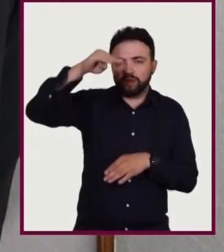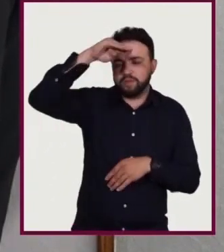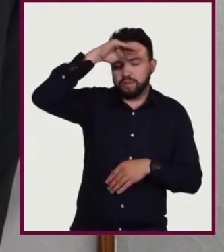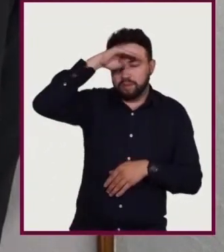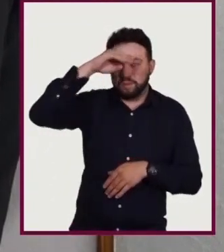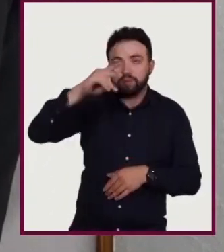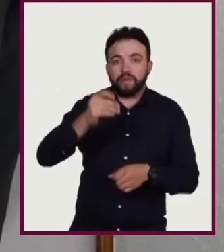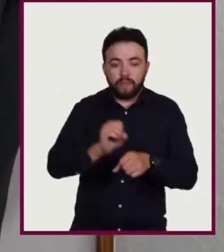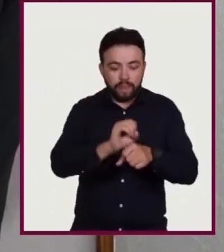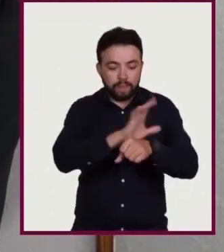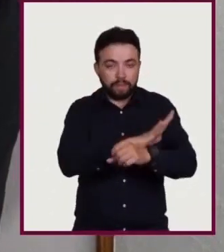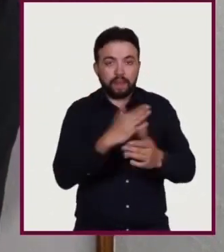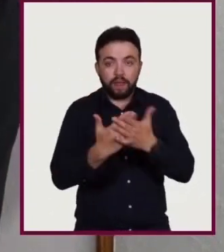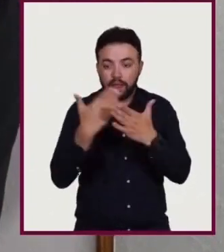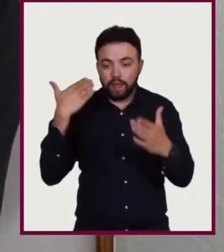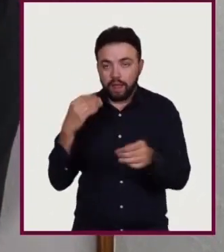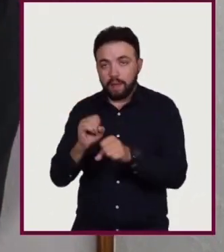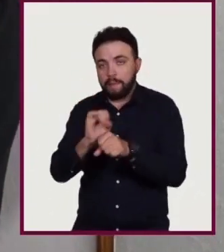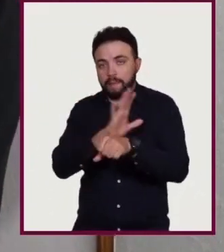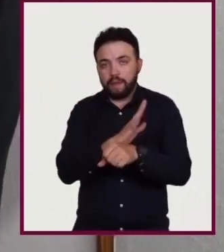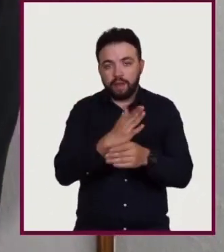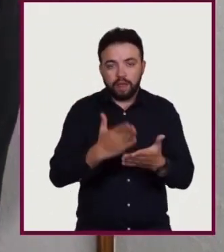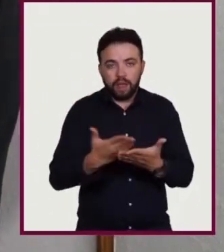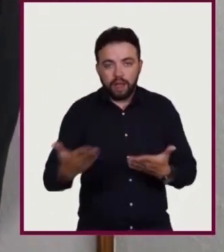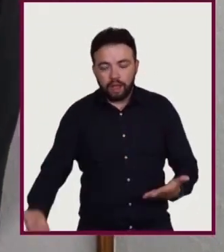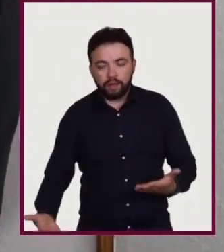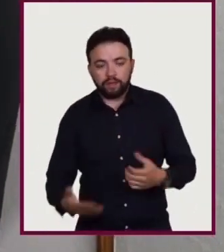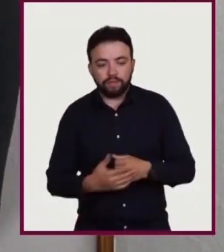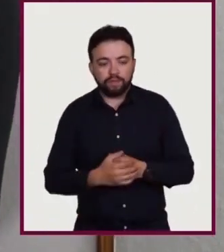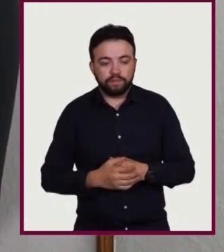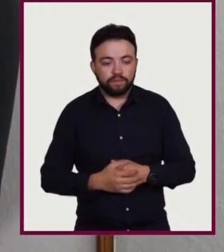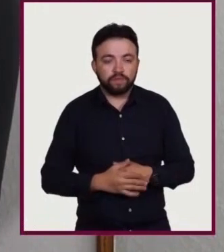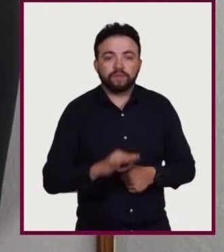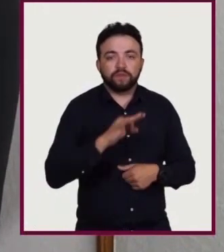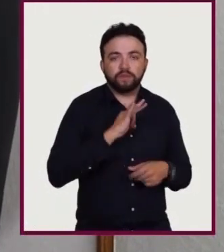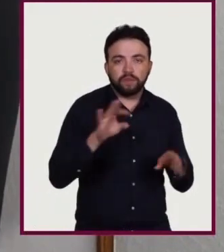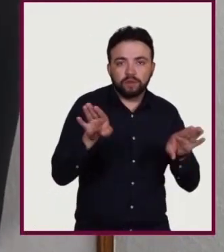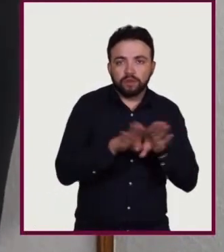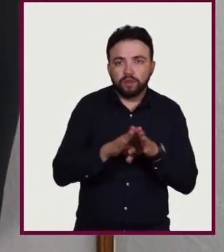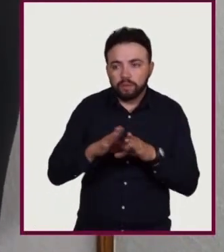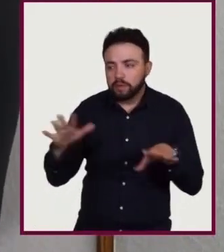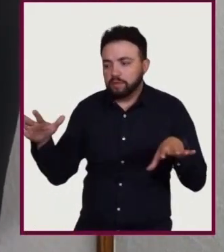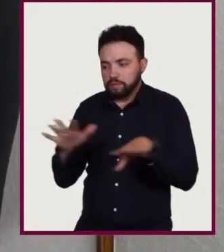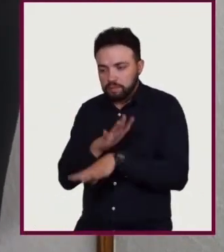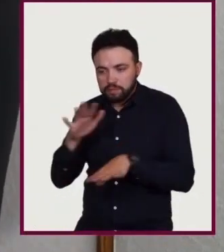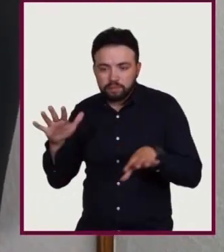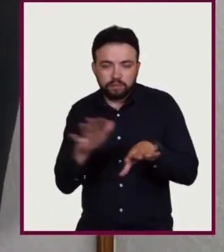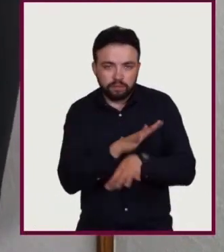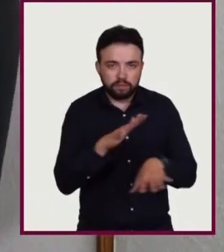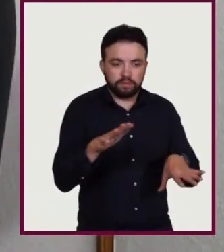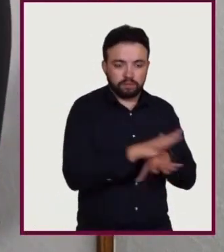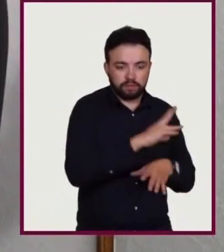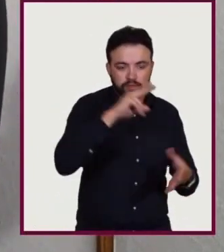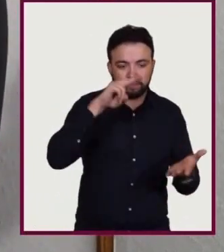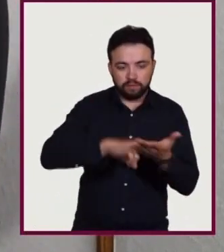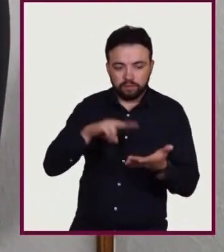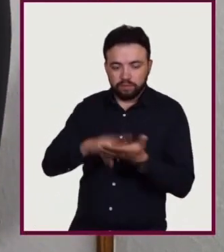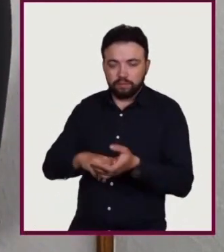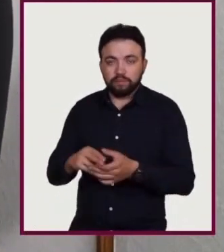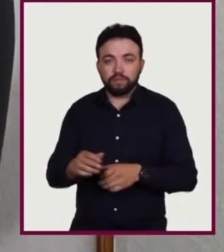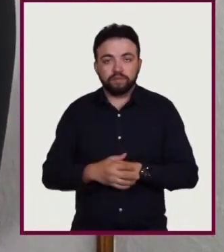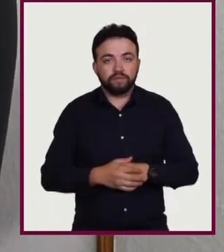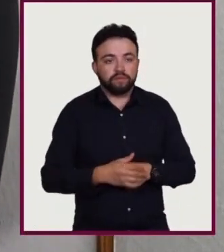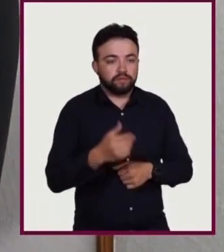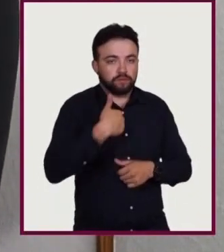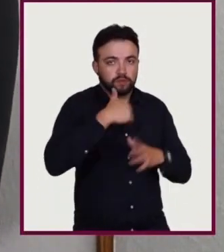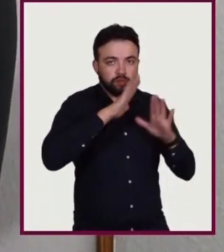pandemia antes y la pandemia ahora, ¿no? Entonces podríamos empezar a sustituir los valores, ¿no? Yo aquí ya abrí